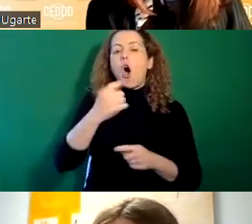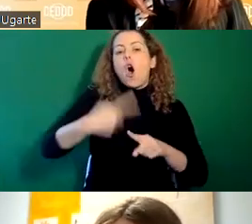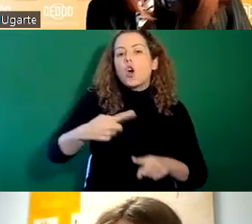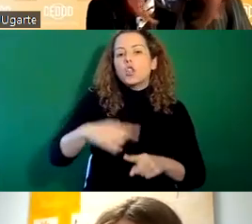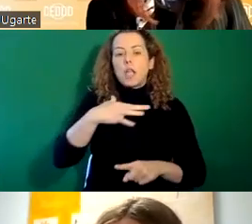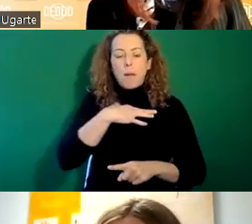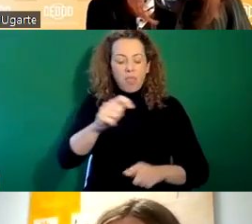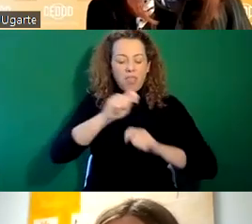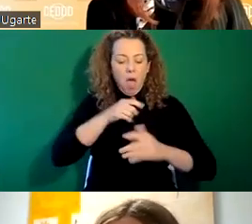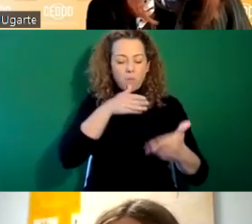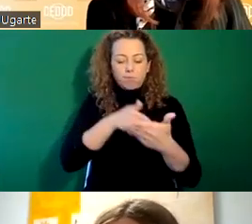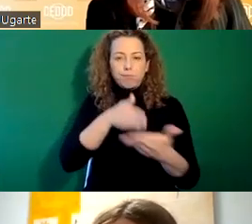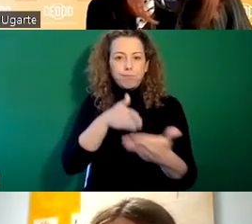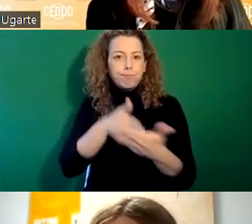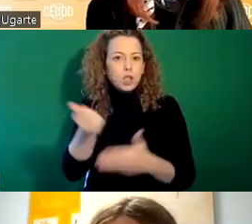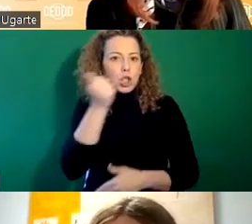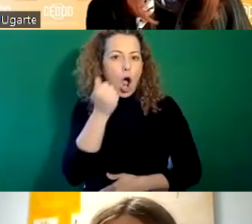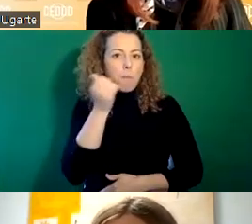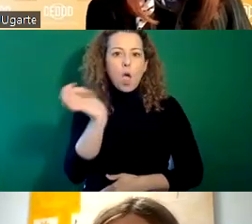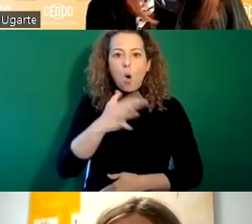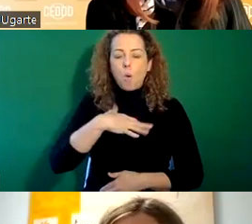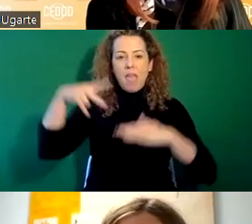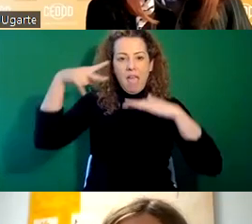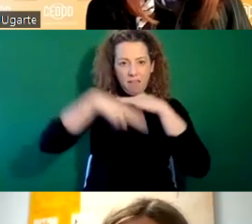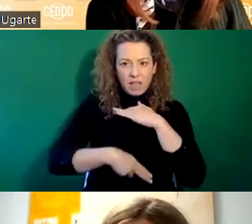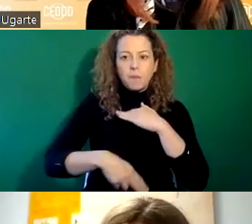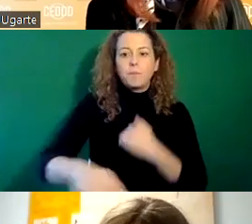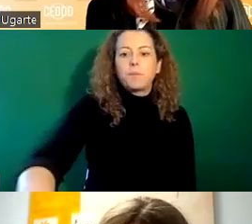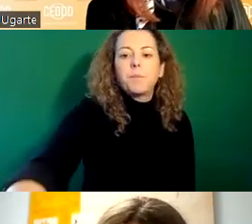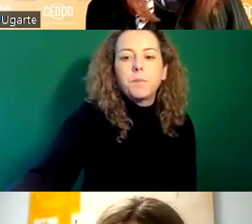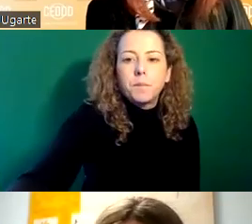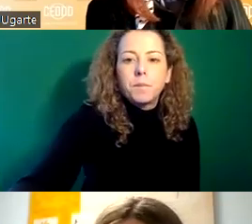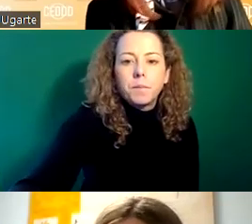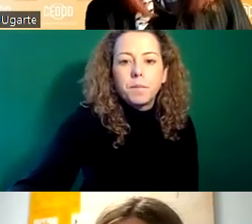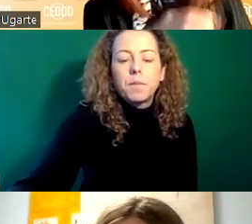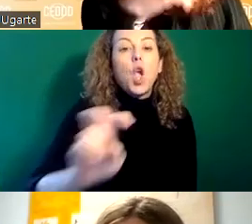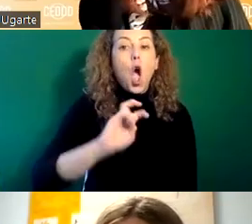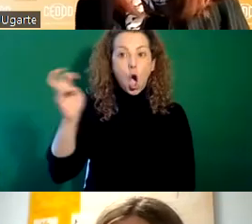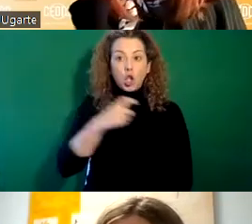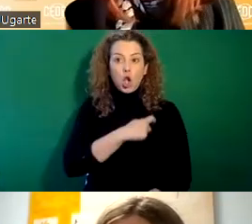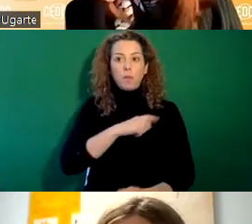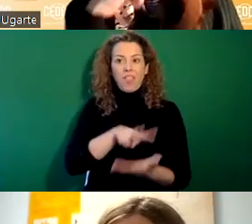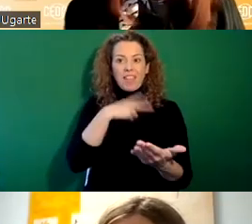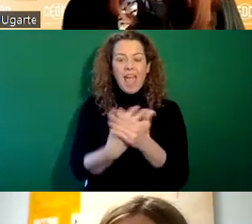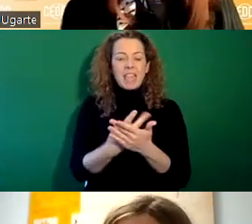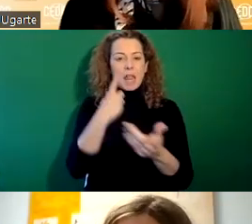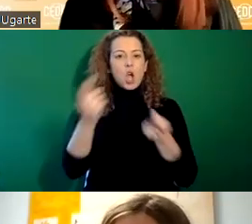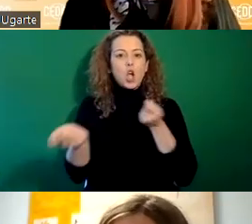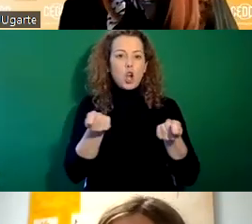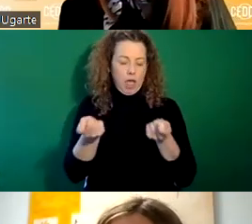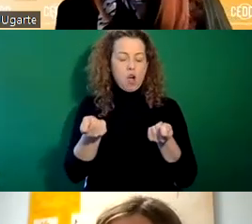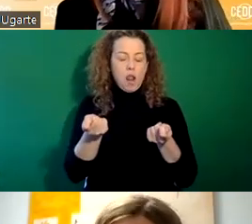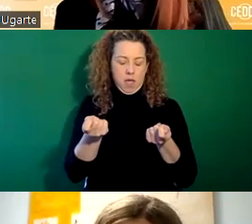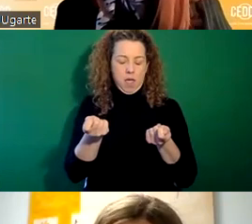pudieran entorpecer o evitar que retiráramos esa sujeción. Hicimos otro comité de caídas con la coordinadora de enfermería y